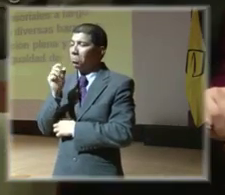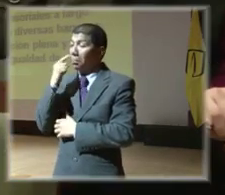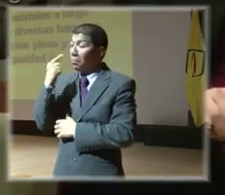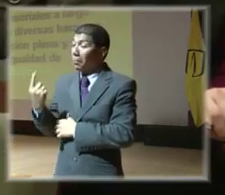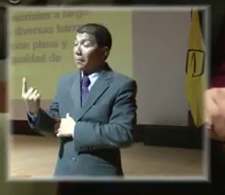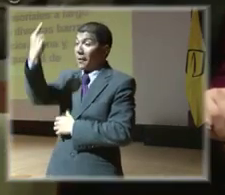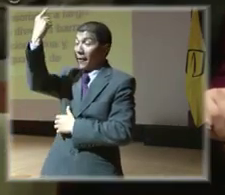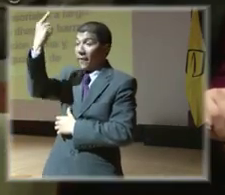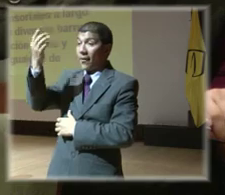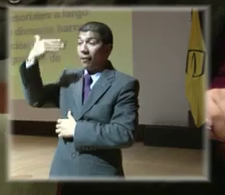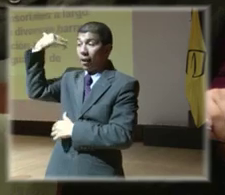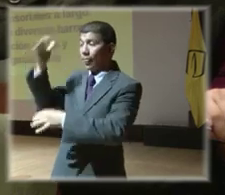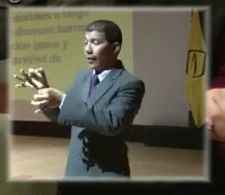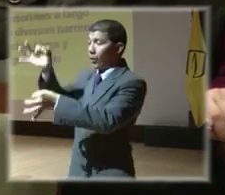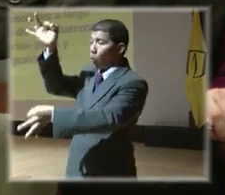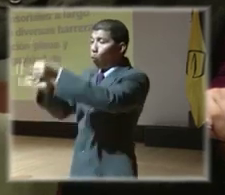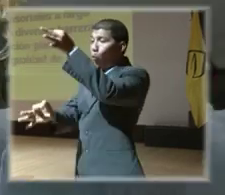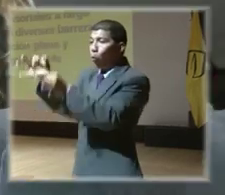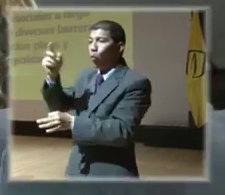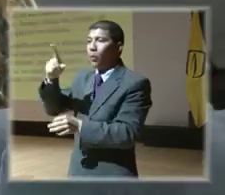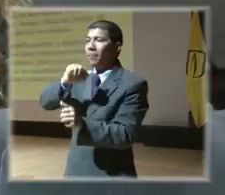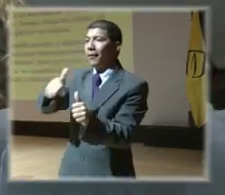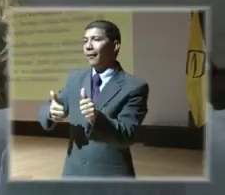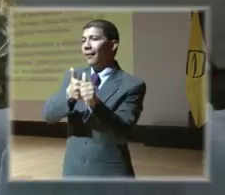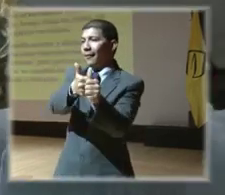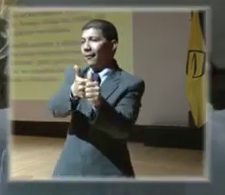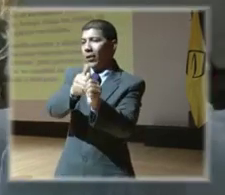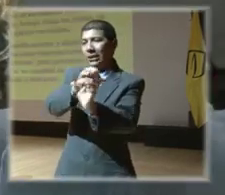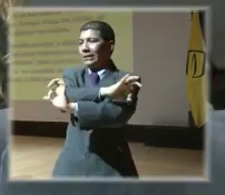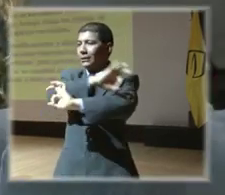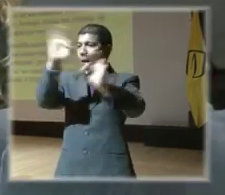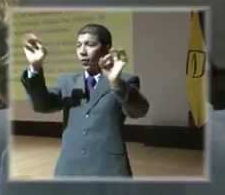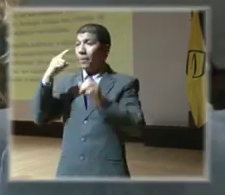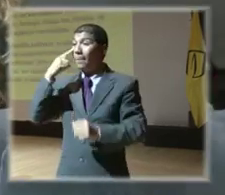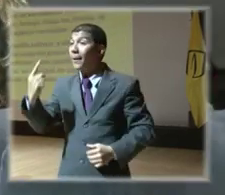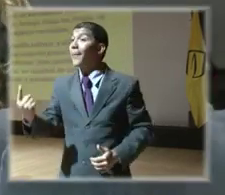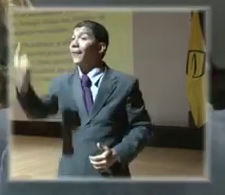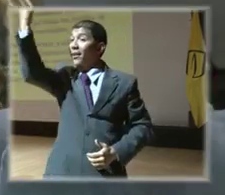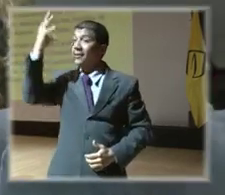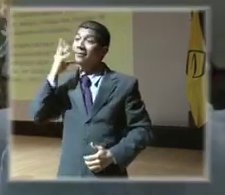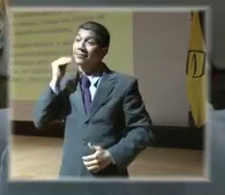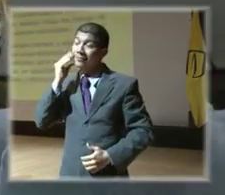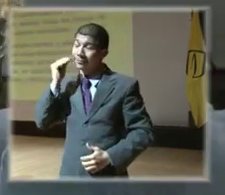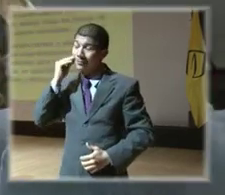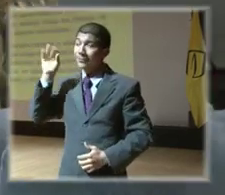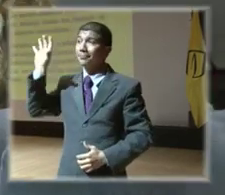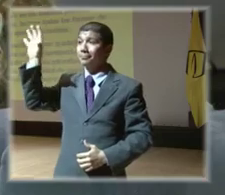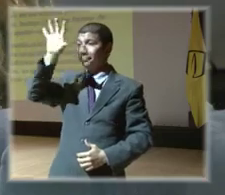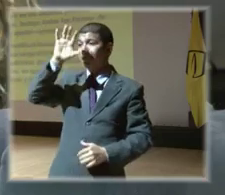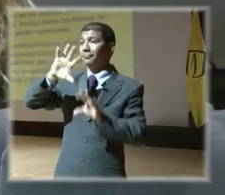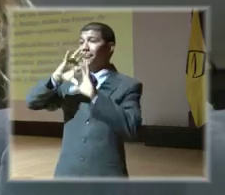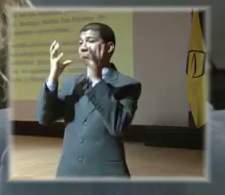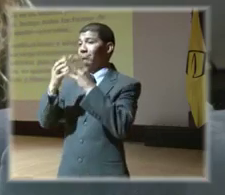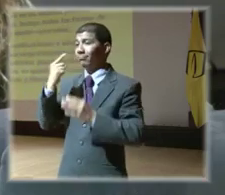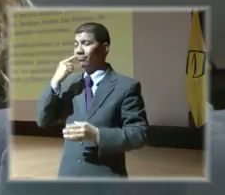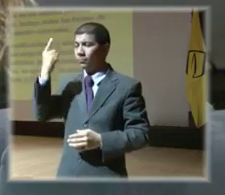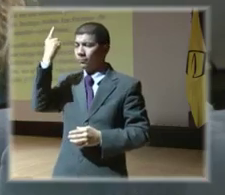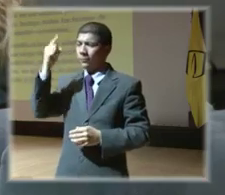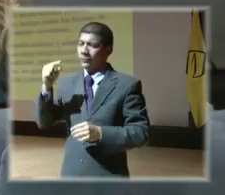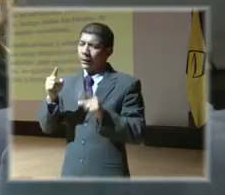se hizo una sentencia, más allá de la formal y de la, digamos, que se hace siempre, con citas bibliográficas y un lenguaje muy